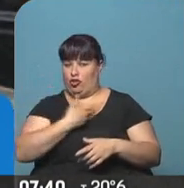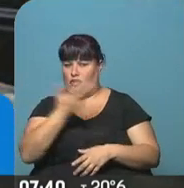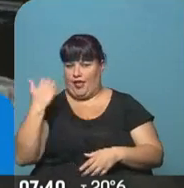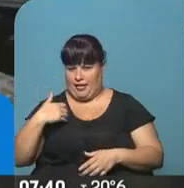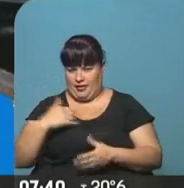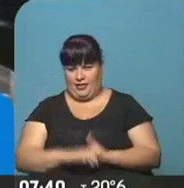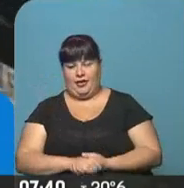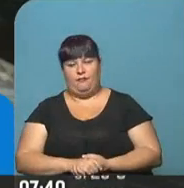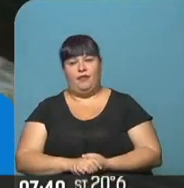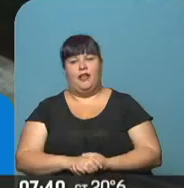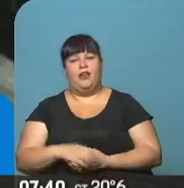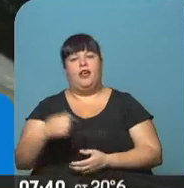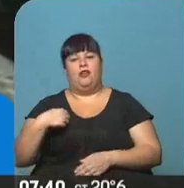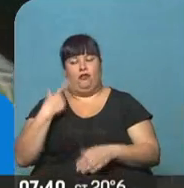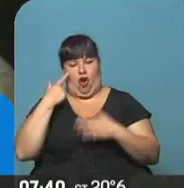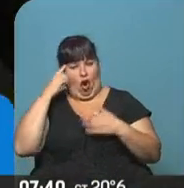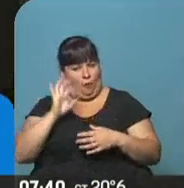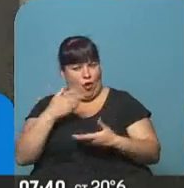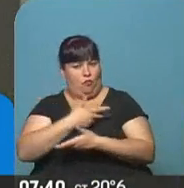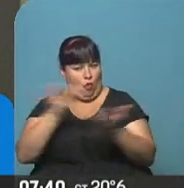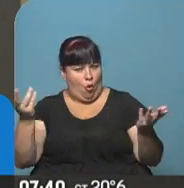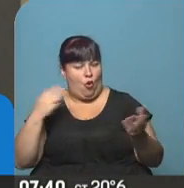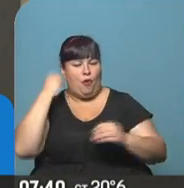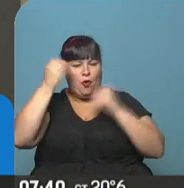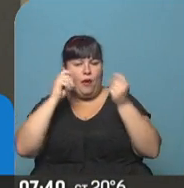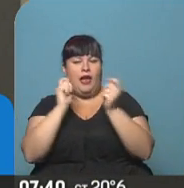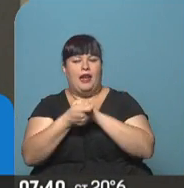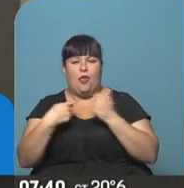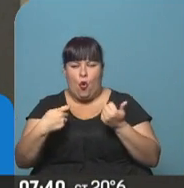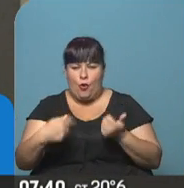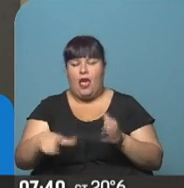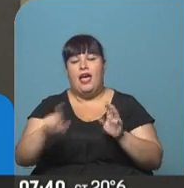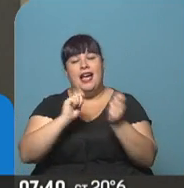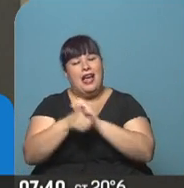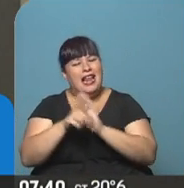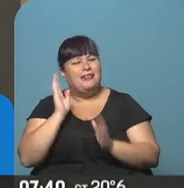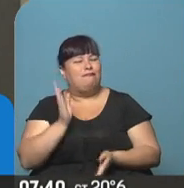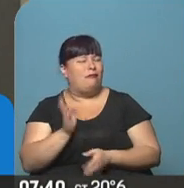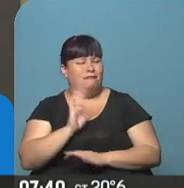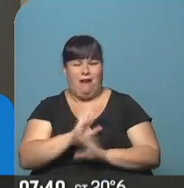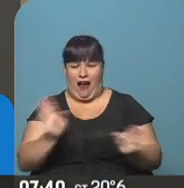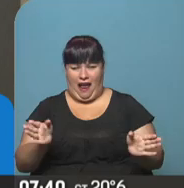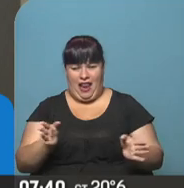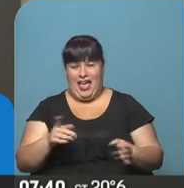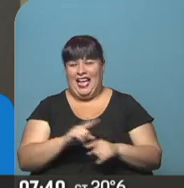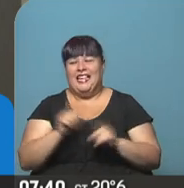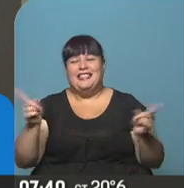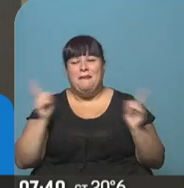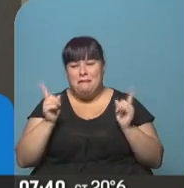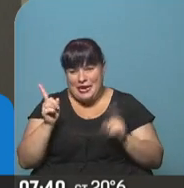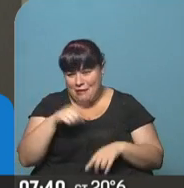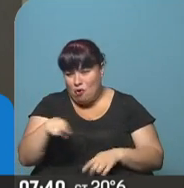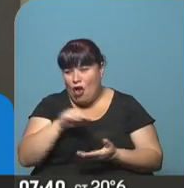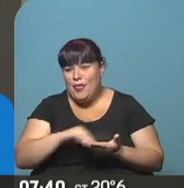argentina. Nuestro posicionamiento es público, estamos muy preocupados por la reforma provisional, es una reforma que es tan mala que ni siquiera los